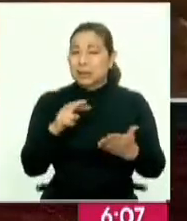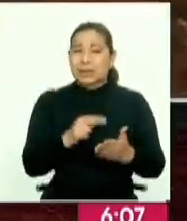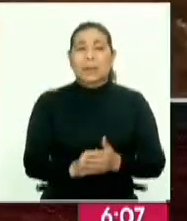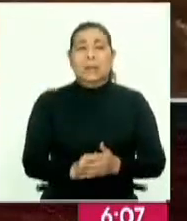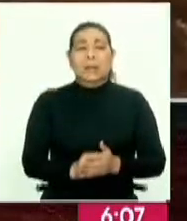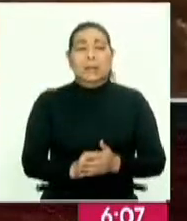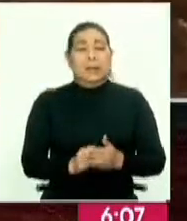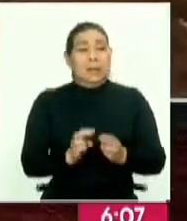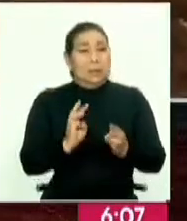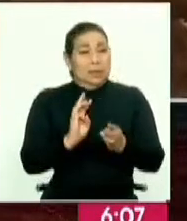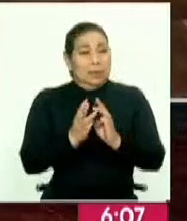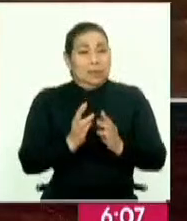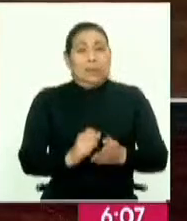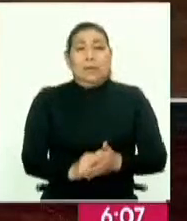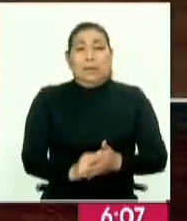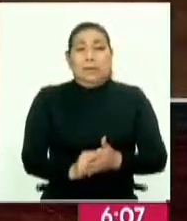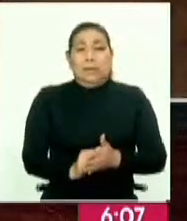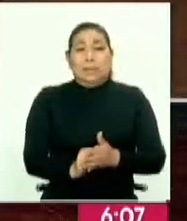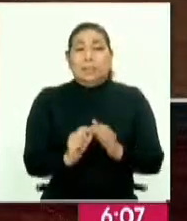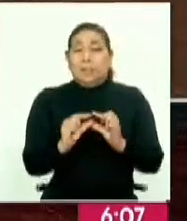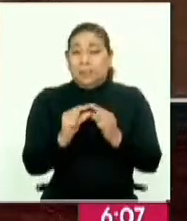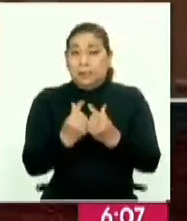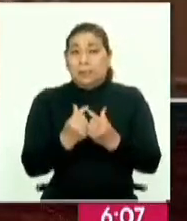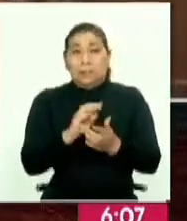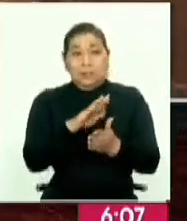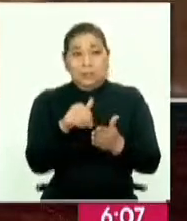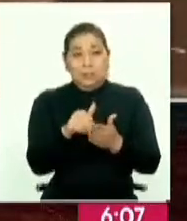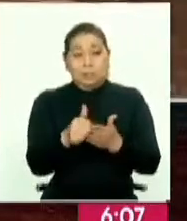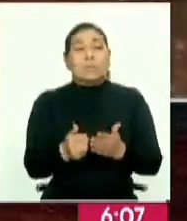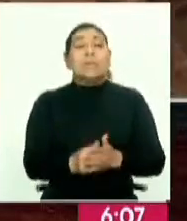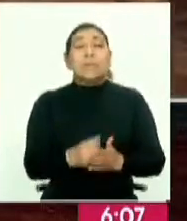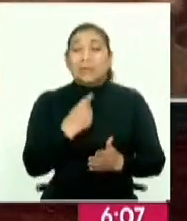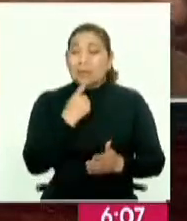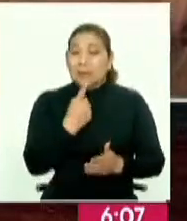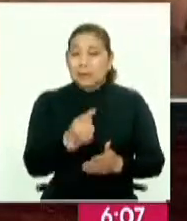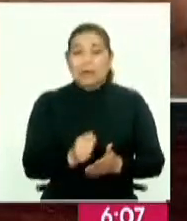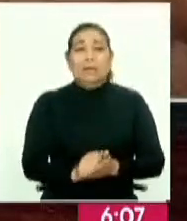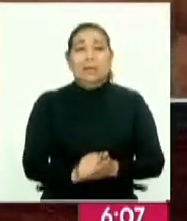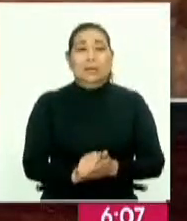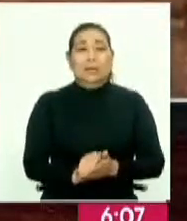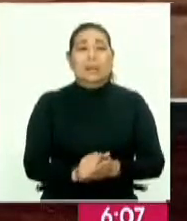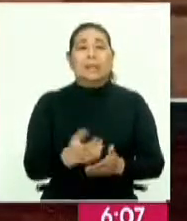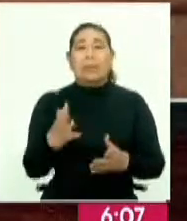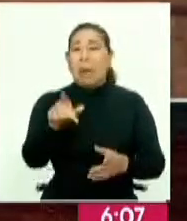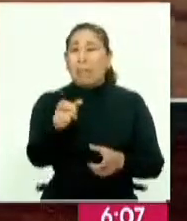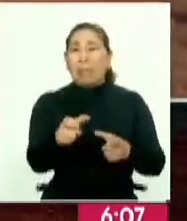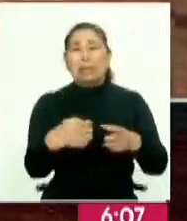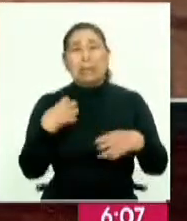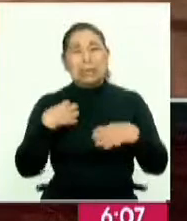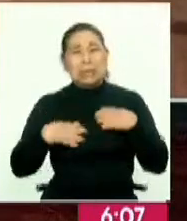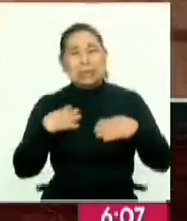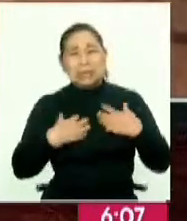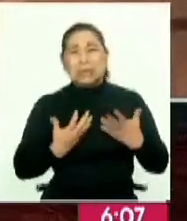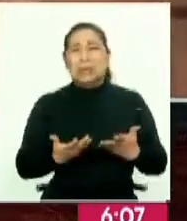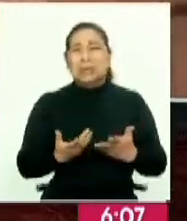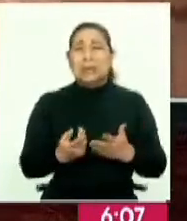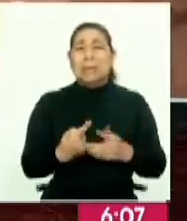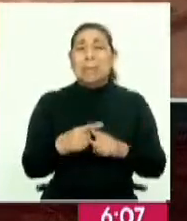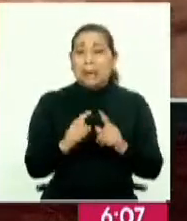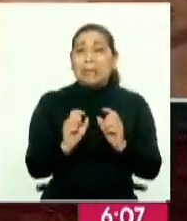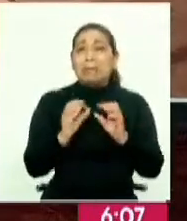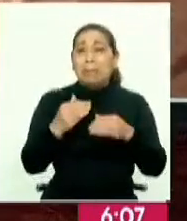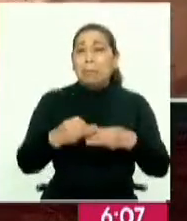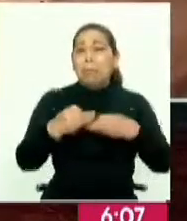el whatsapp de lo que de lo que hay del grupo de todo el cuadrante han habido quejas la obra ha sido para tal fecha